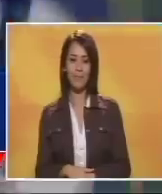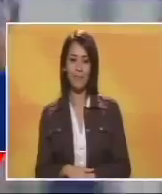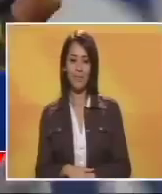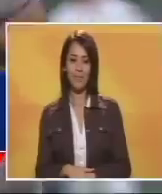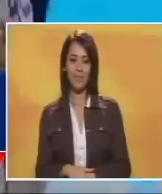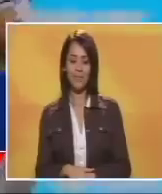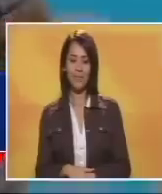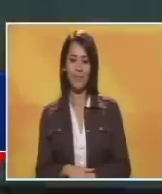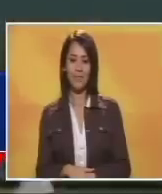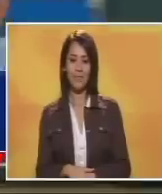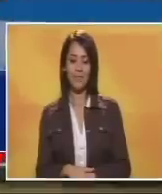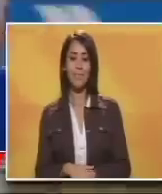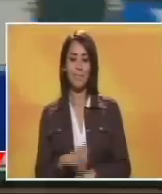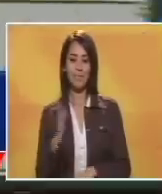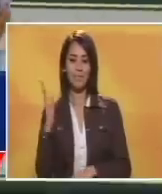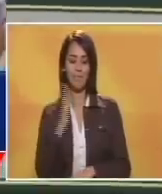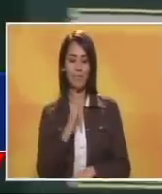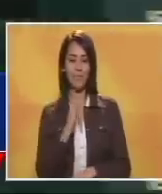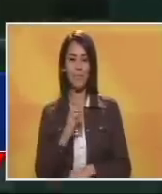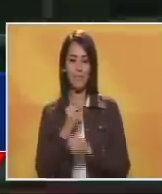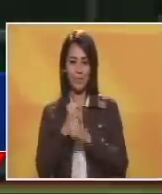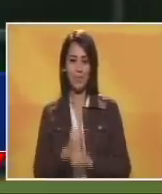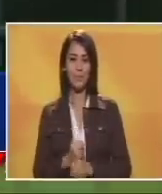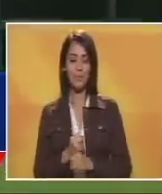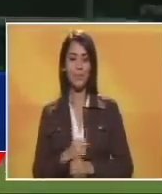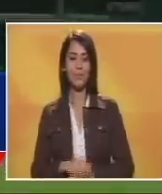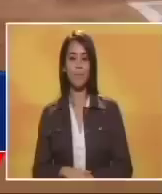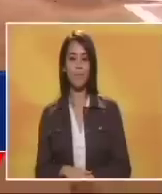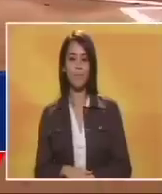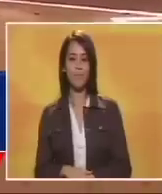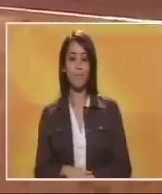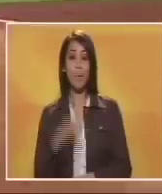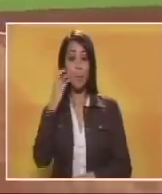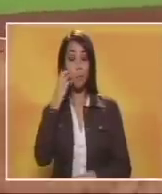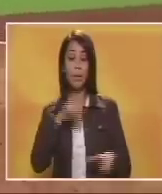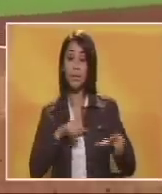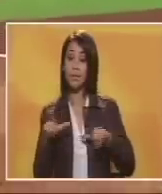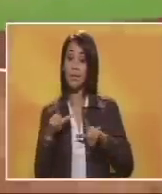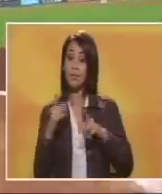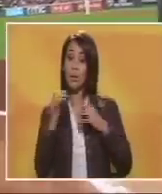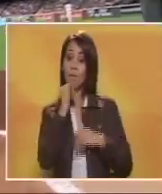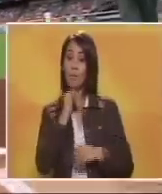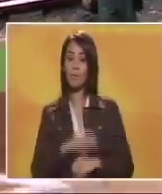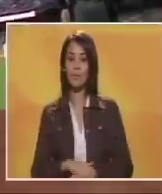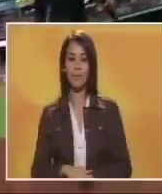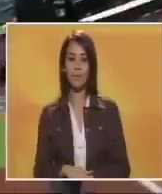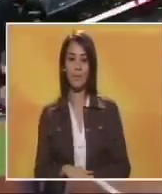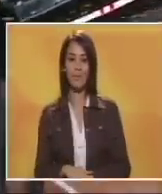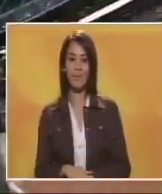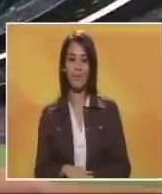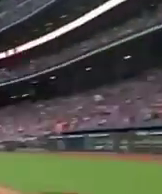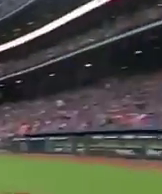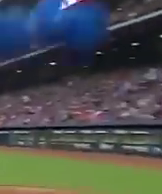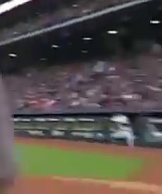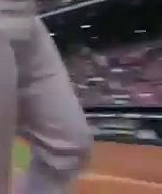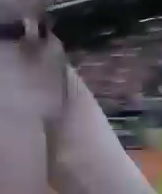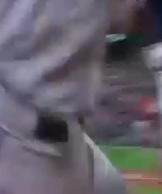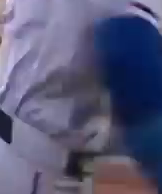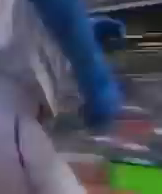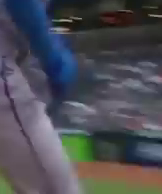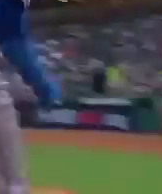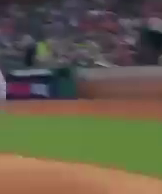de Grandes Ligas. Los detalles se los contamos en minutos. Listo, Gregorio Rojas con toda la información.